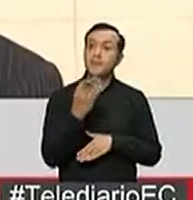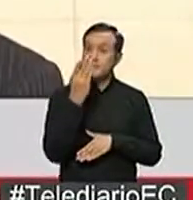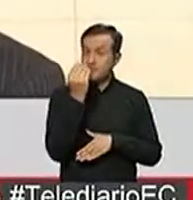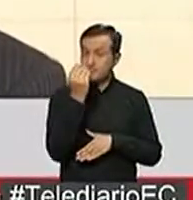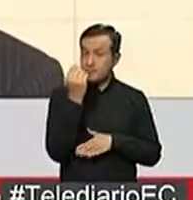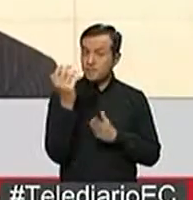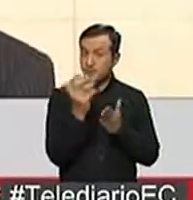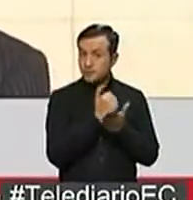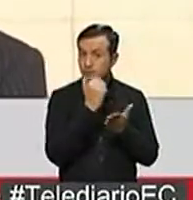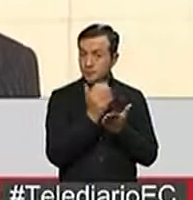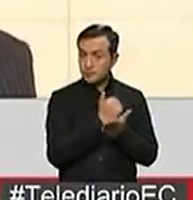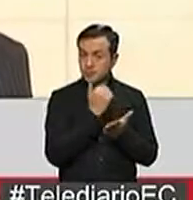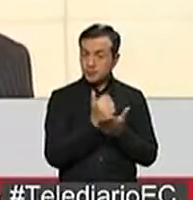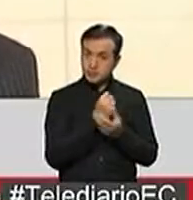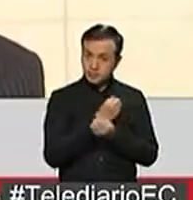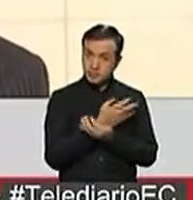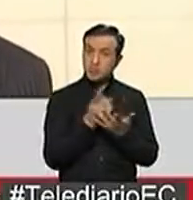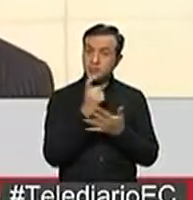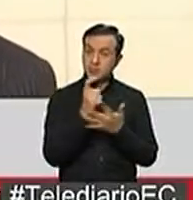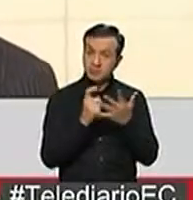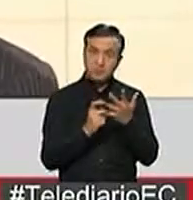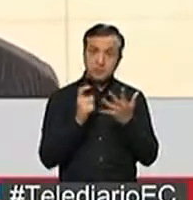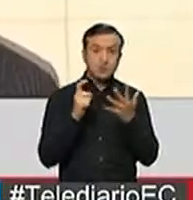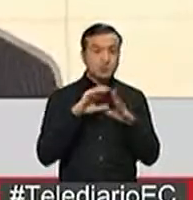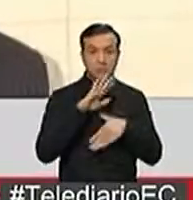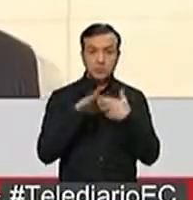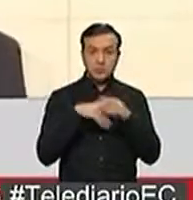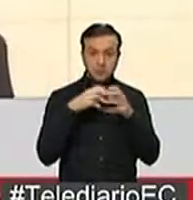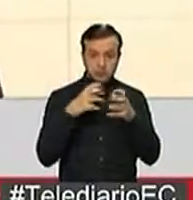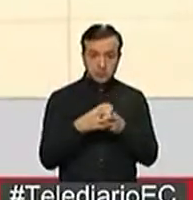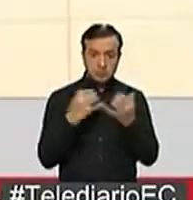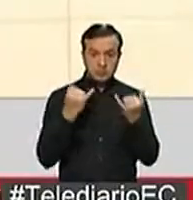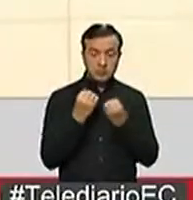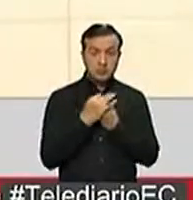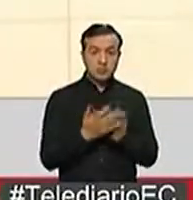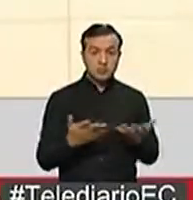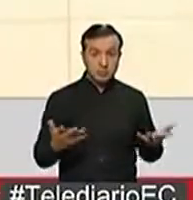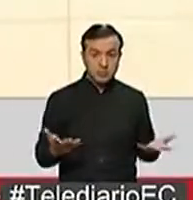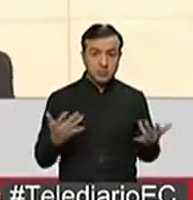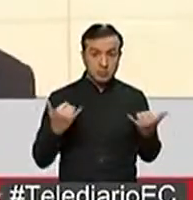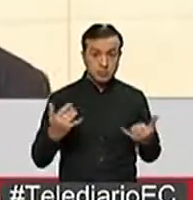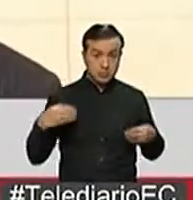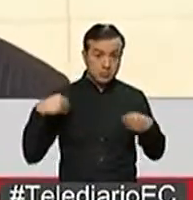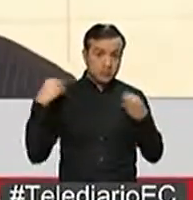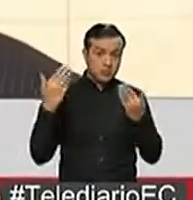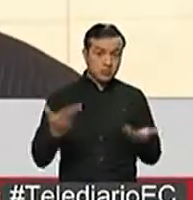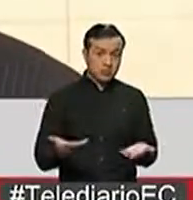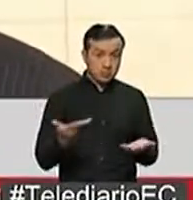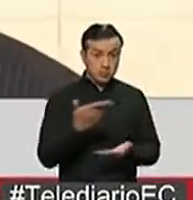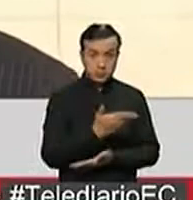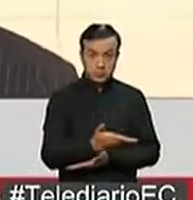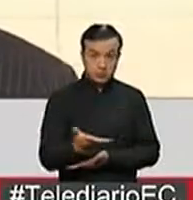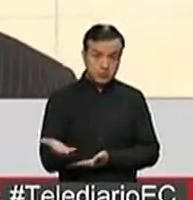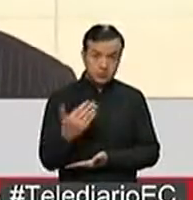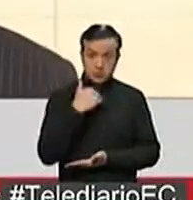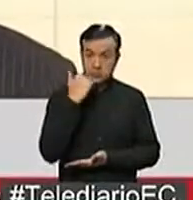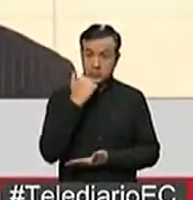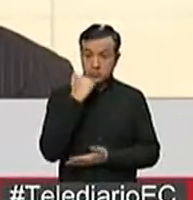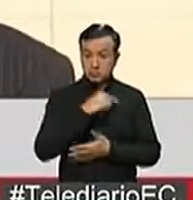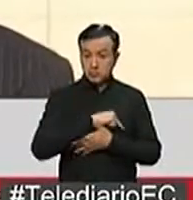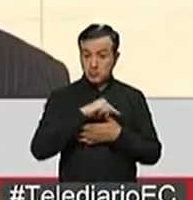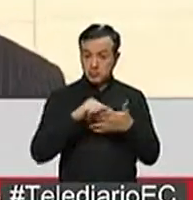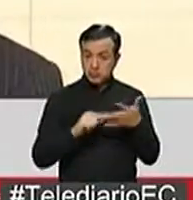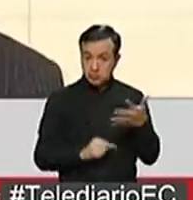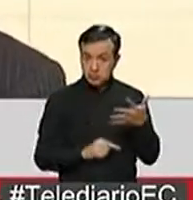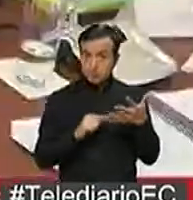recursos que en este momento necesita la caja fiscal. Nosotros no estamos entregando ni privatizando ningún activo del